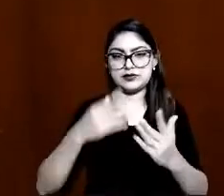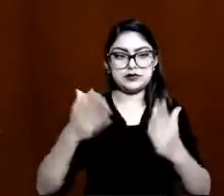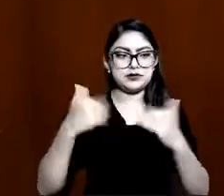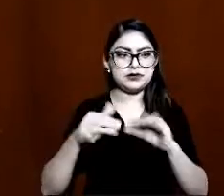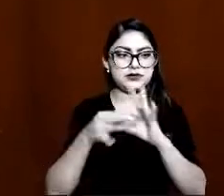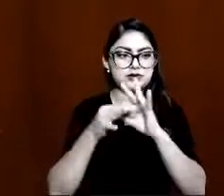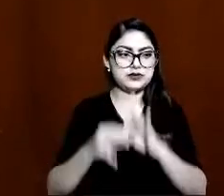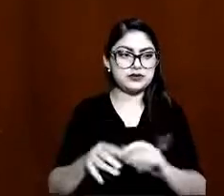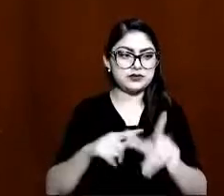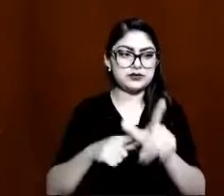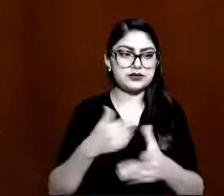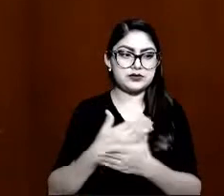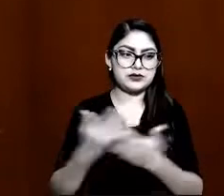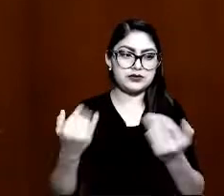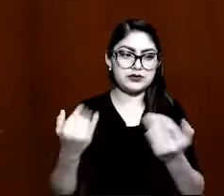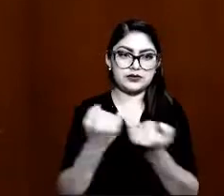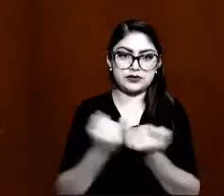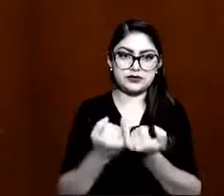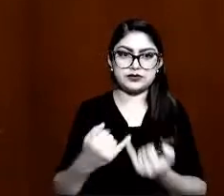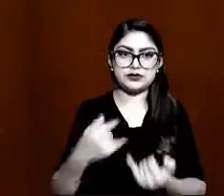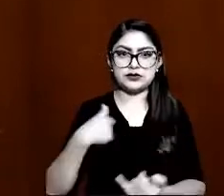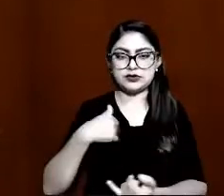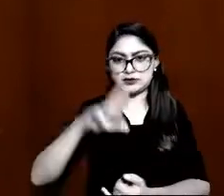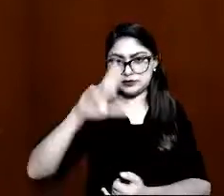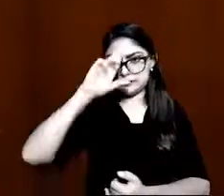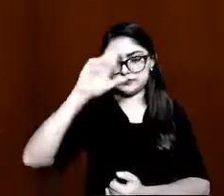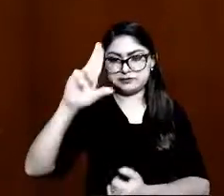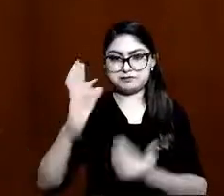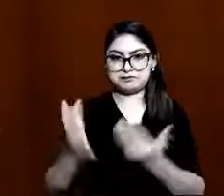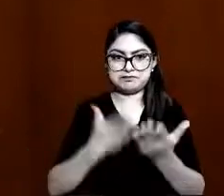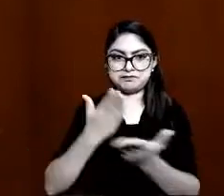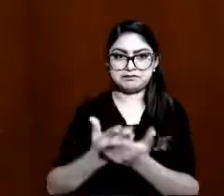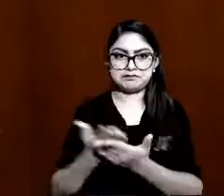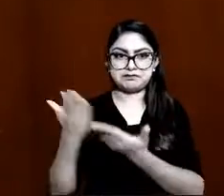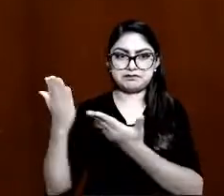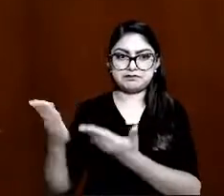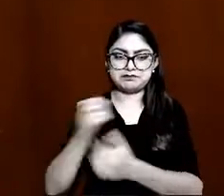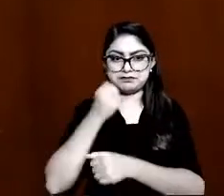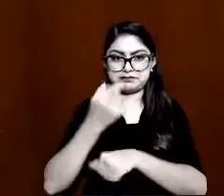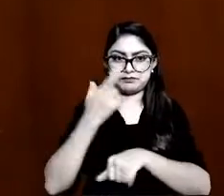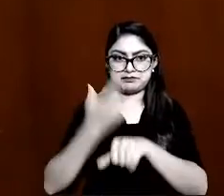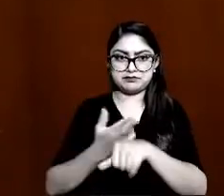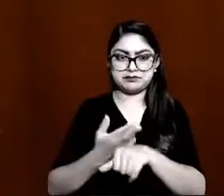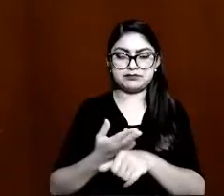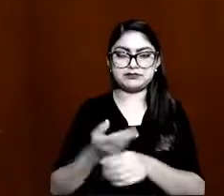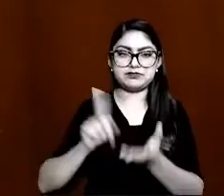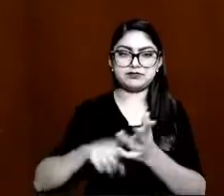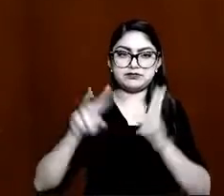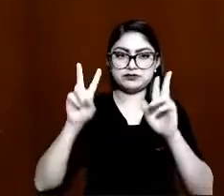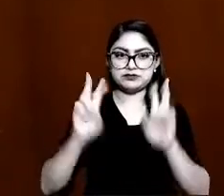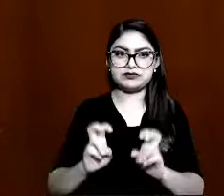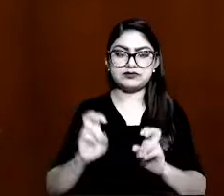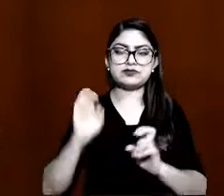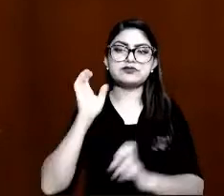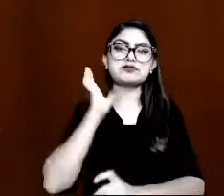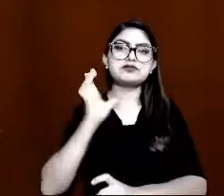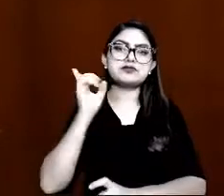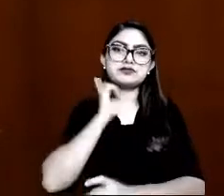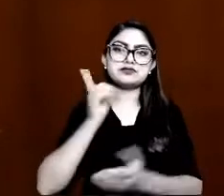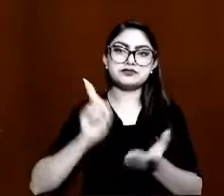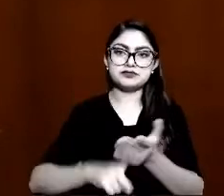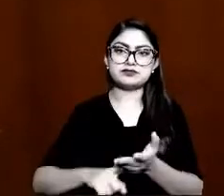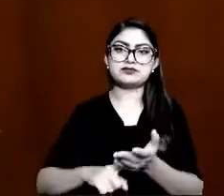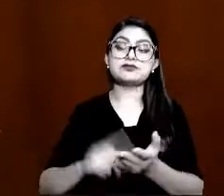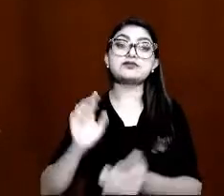le reitero la más alta consideración. Atentamente, Secretario de Asuntos Parlamentarios del Poder Legislativo del Estado de México,